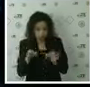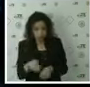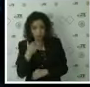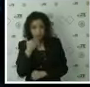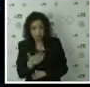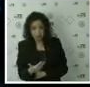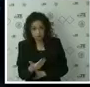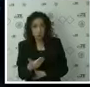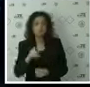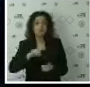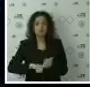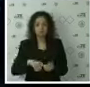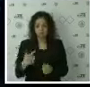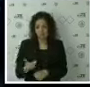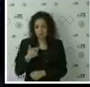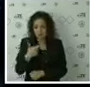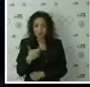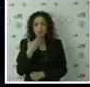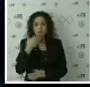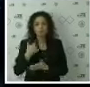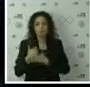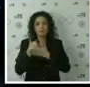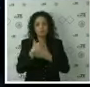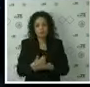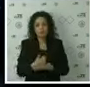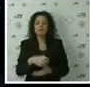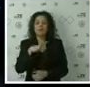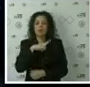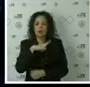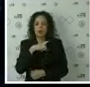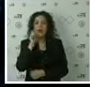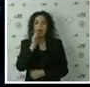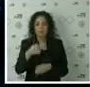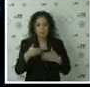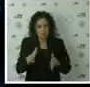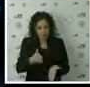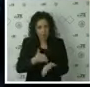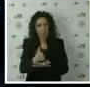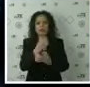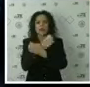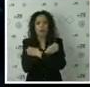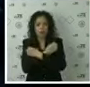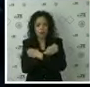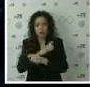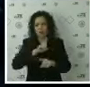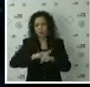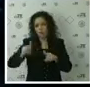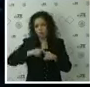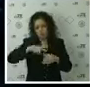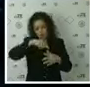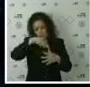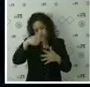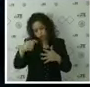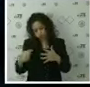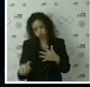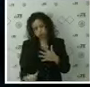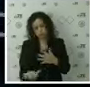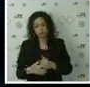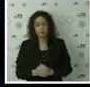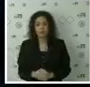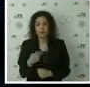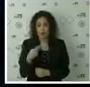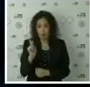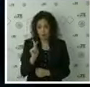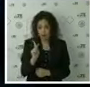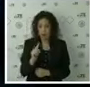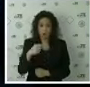nuestros recursos económicos nos permitan, tenemos derecho a la educación, etcétera. Aunque